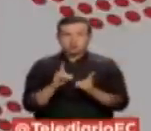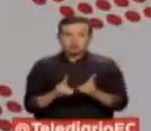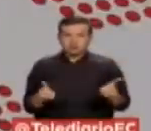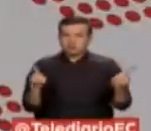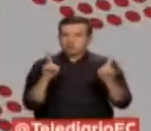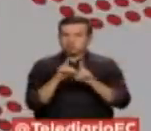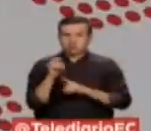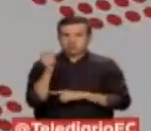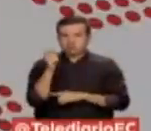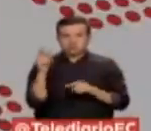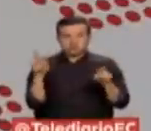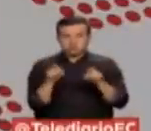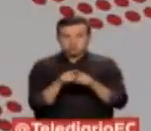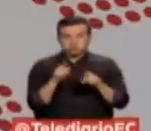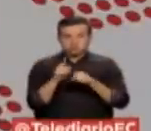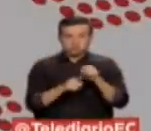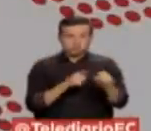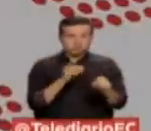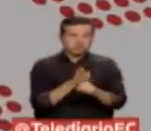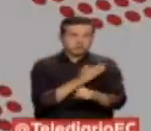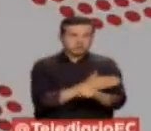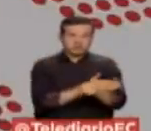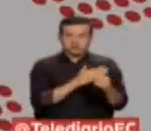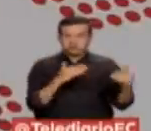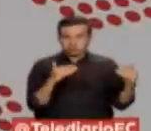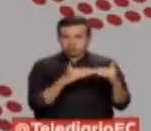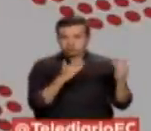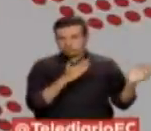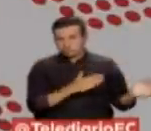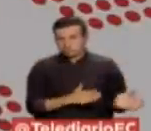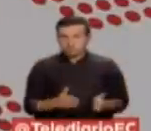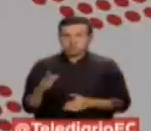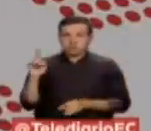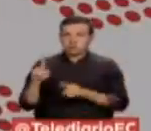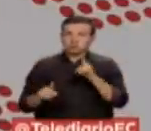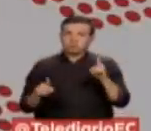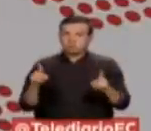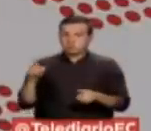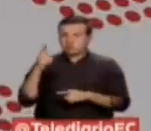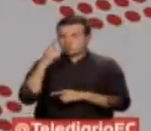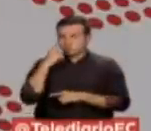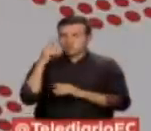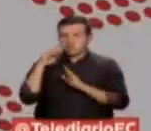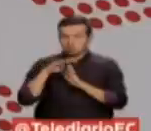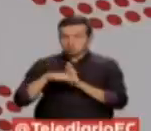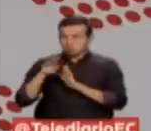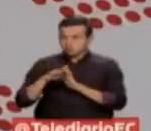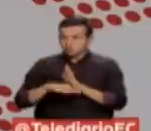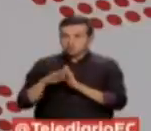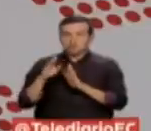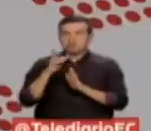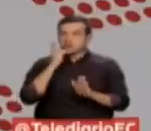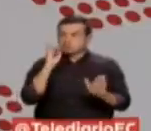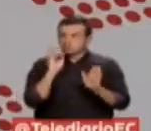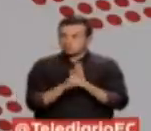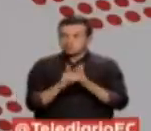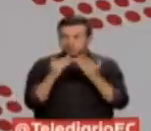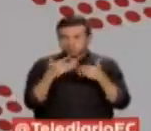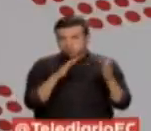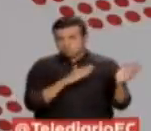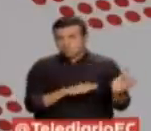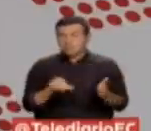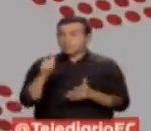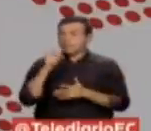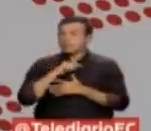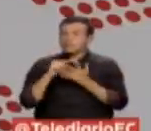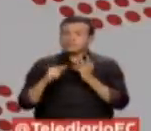similares a los del año pasado en algunos casos tenemos ciertos descensos o decrementos de denuncias y en otros